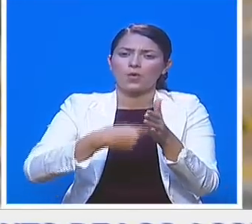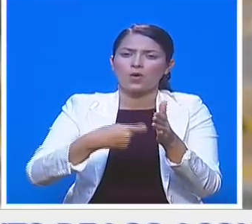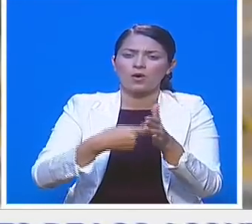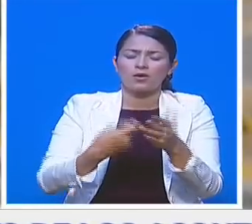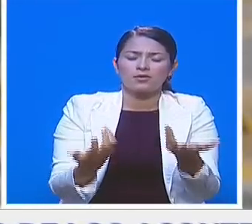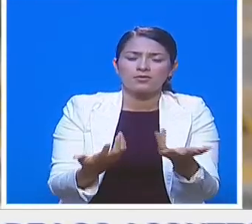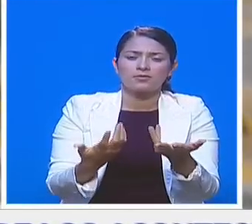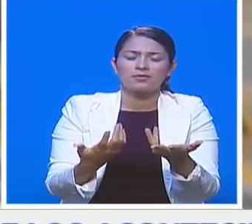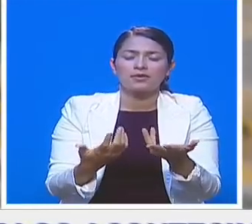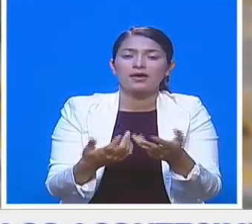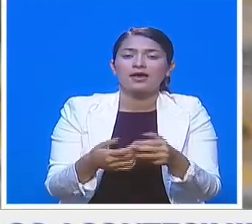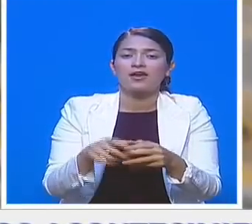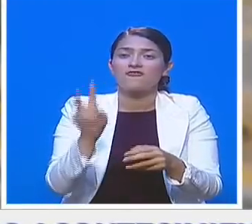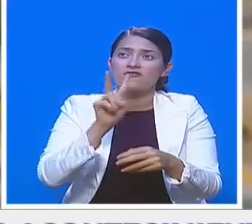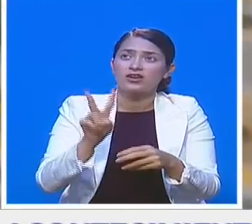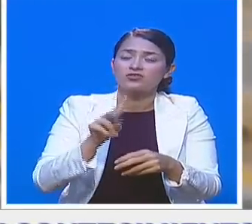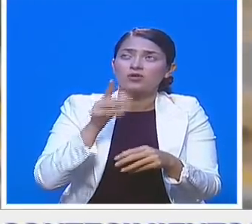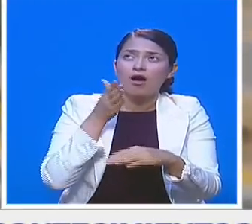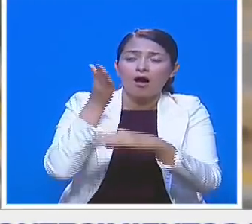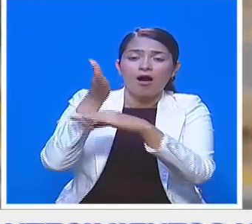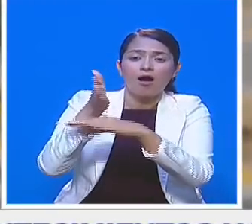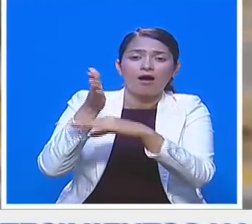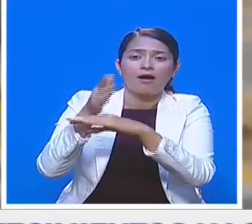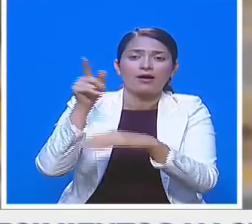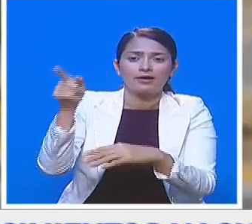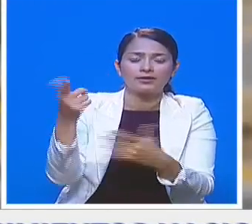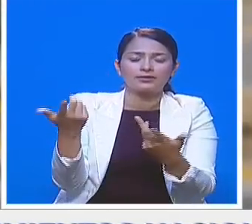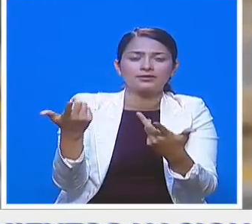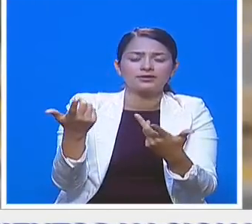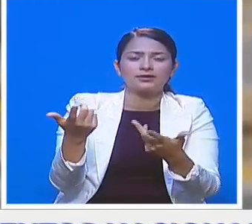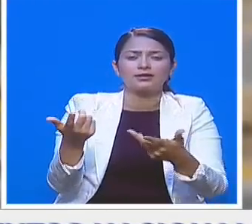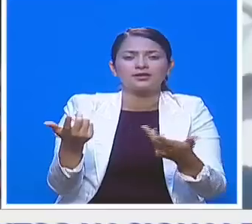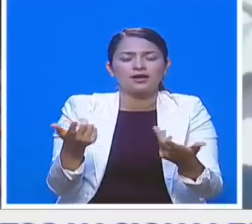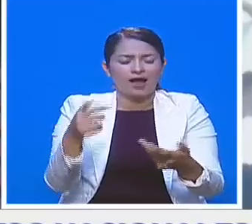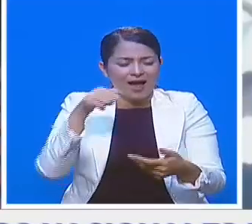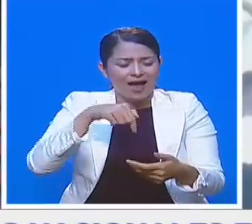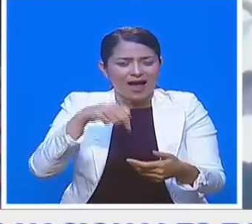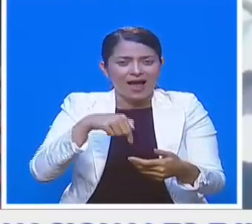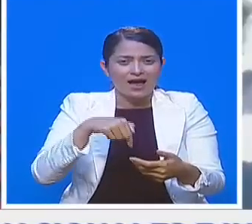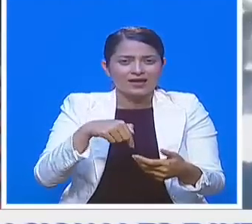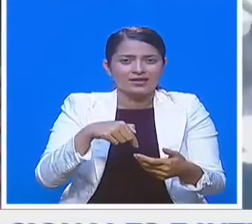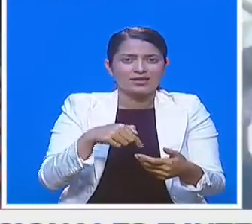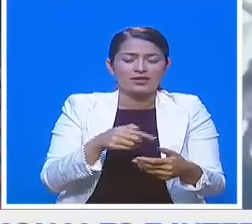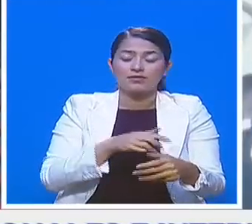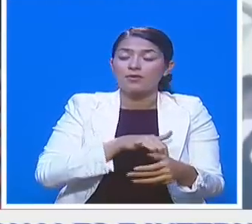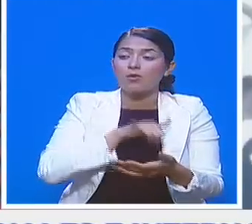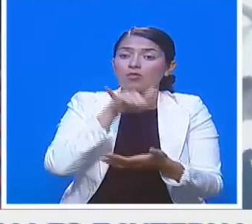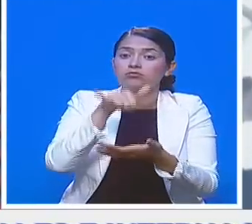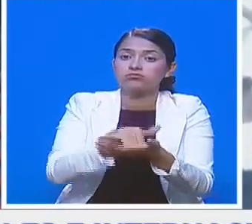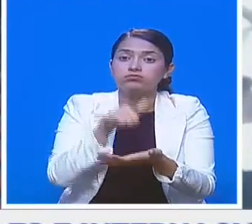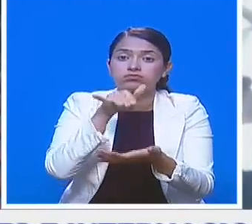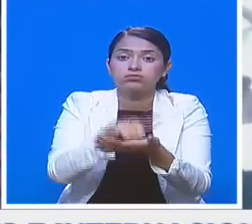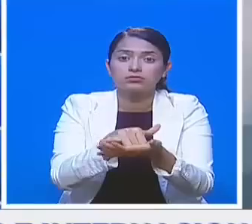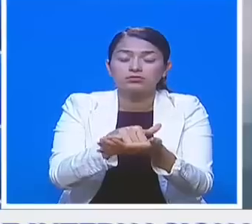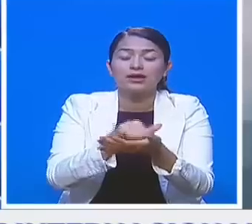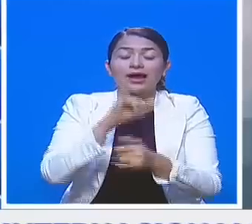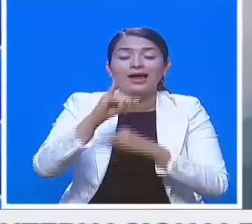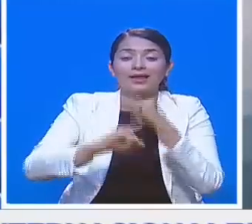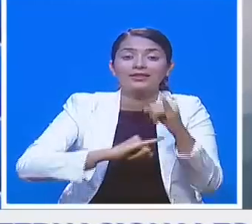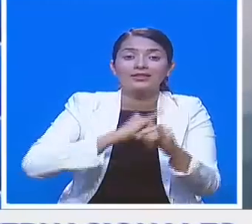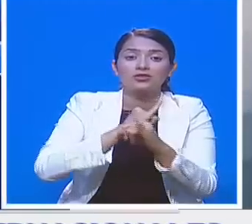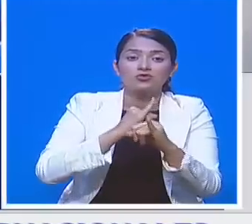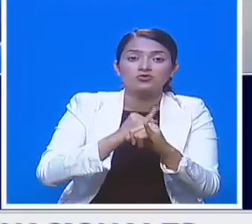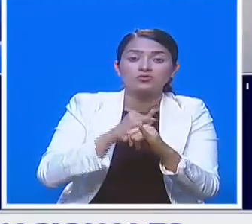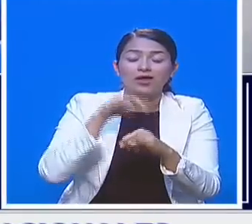entrada de venezolanos a este país, nosotros nos trasladamos al Aeropuerto Internacional Simón Bolívar